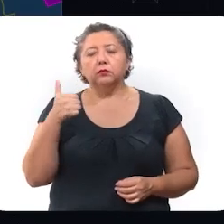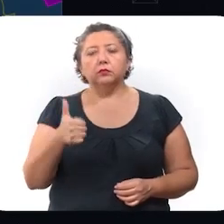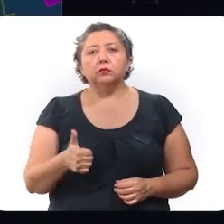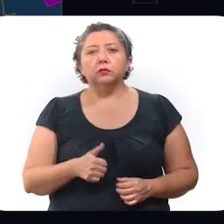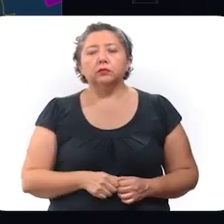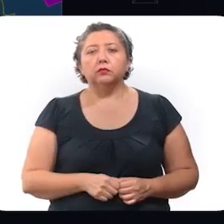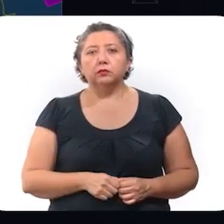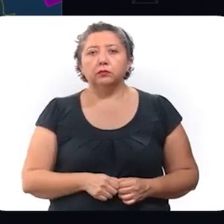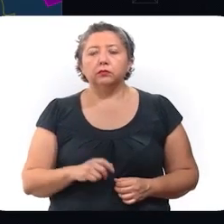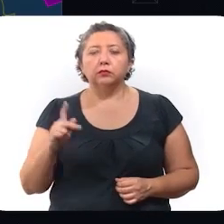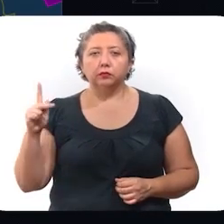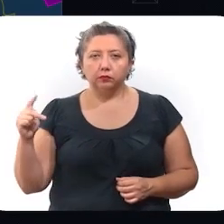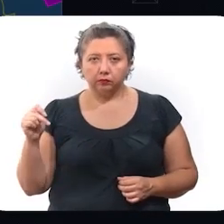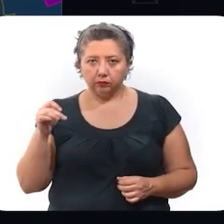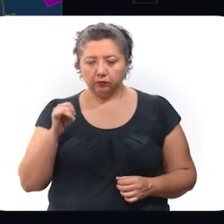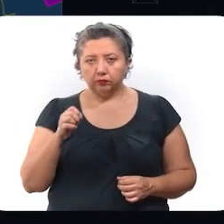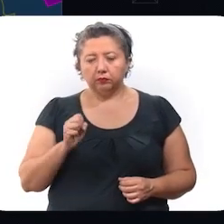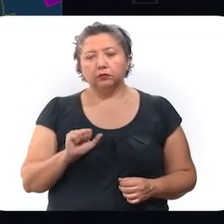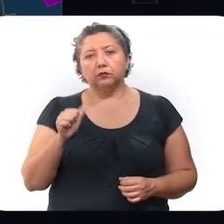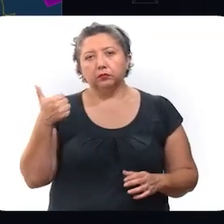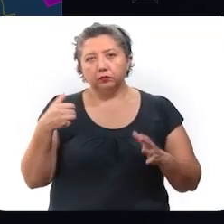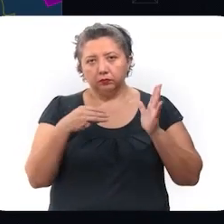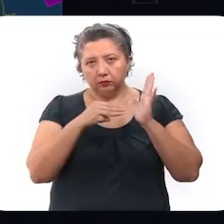7.236, en la zona poniente,